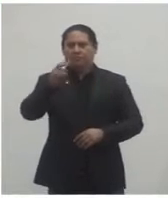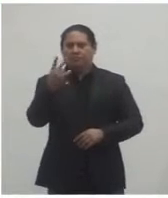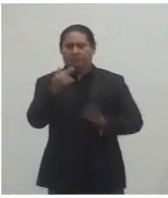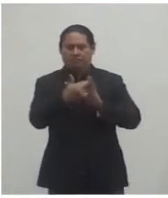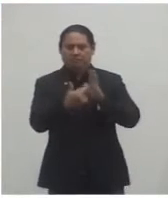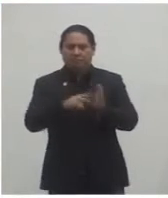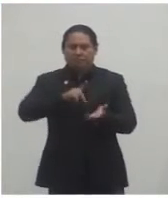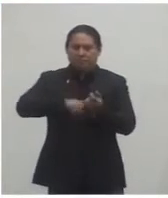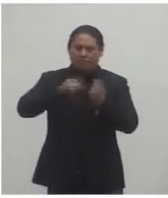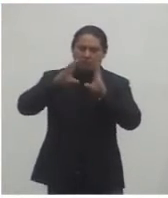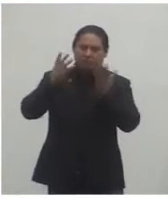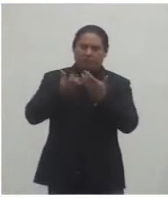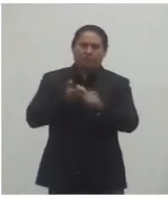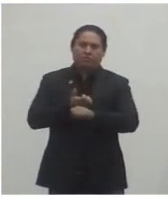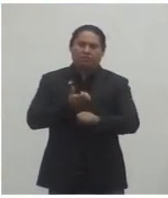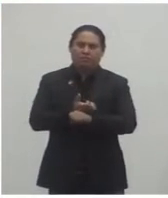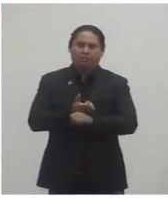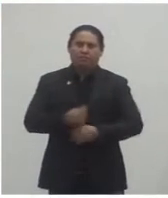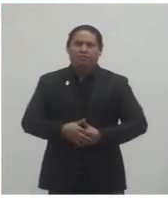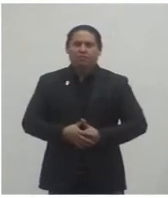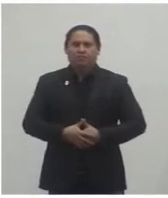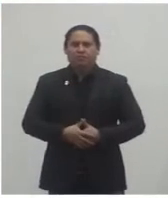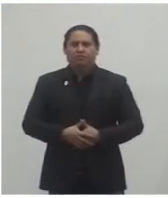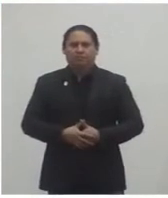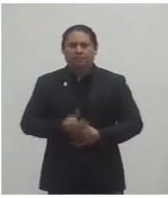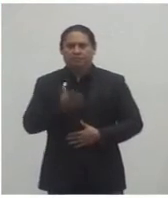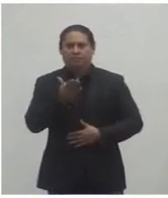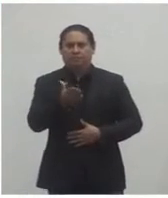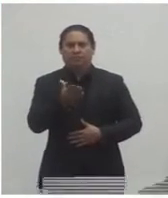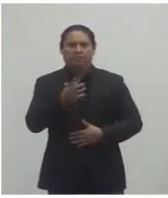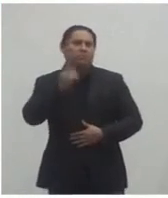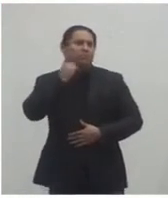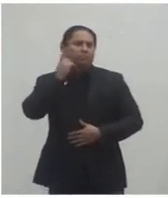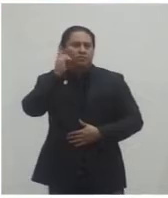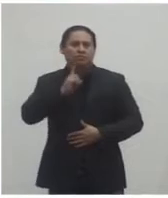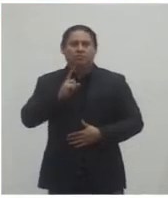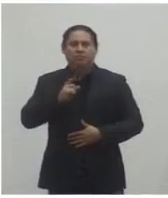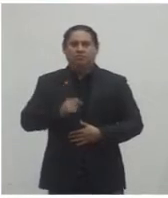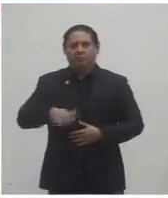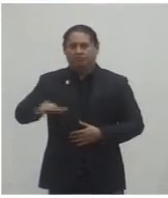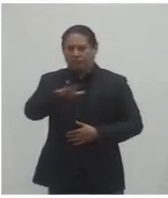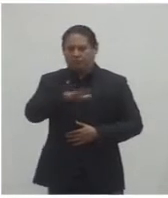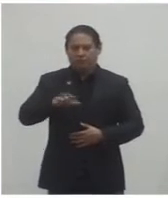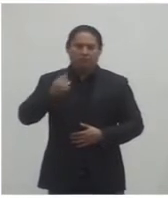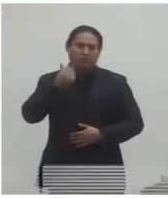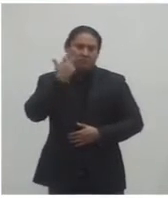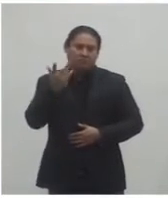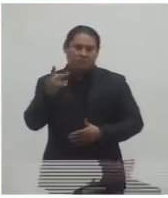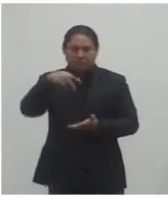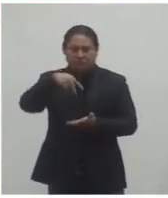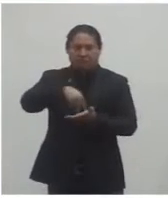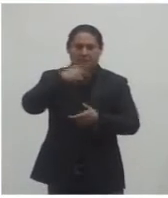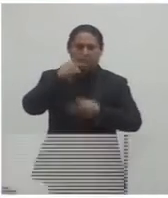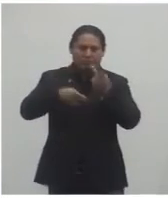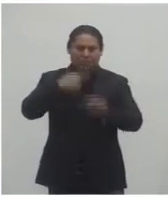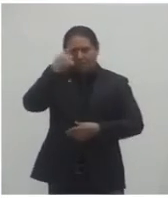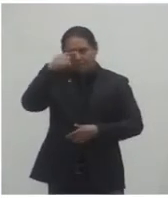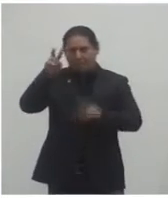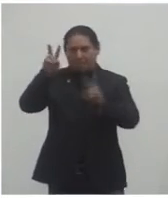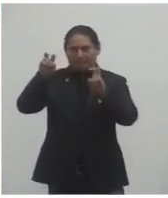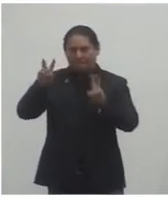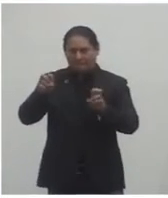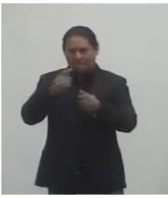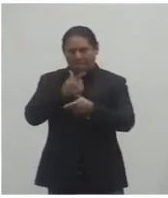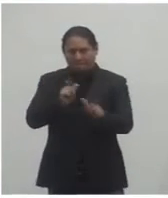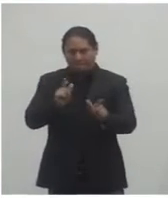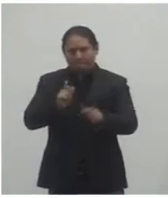del Reglamento Interior del Poder Legislativo, solicito a las diputadas y a los diputados que deseen hacer uso de la palabra en